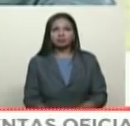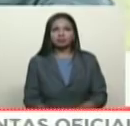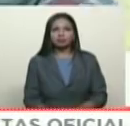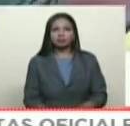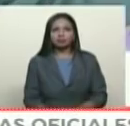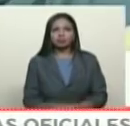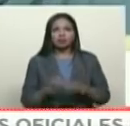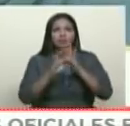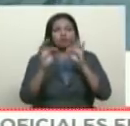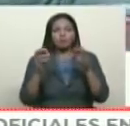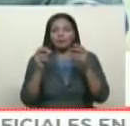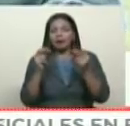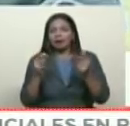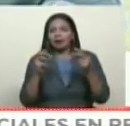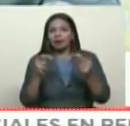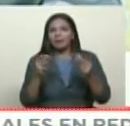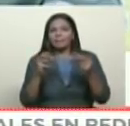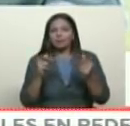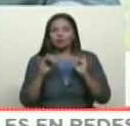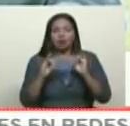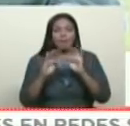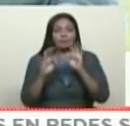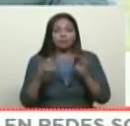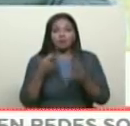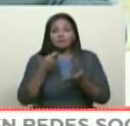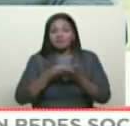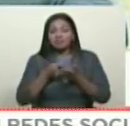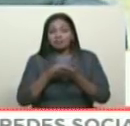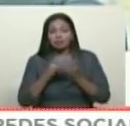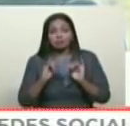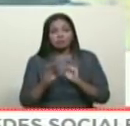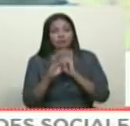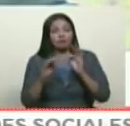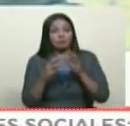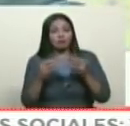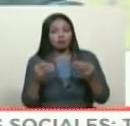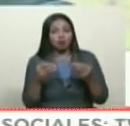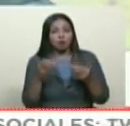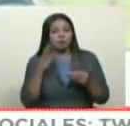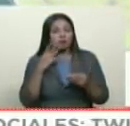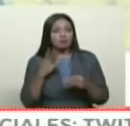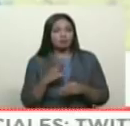manera inmediata en el financiamiento